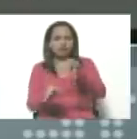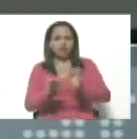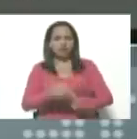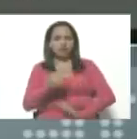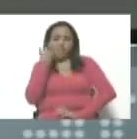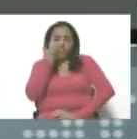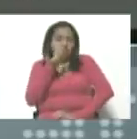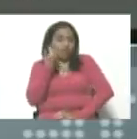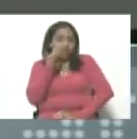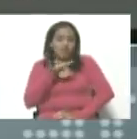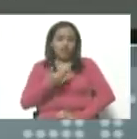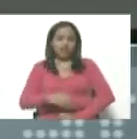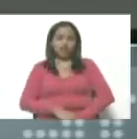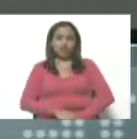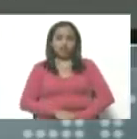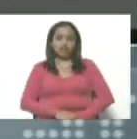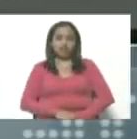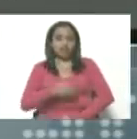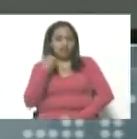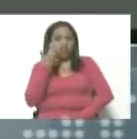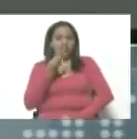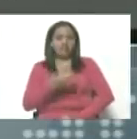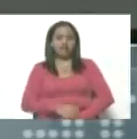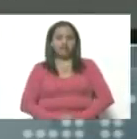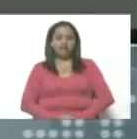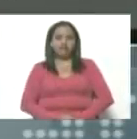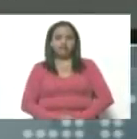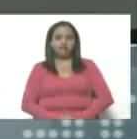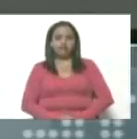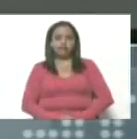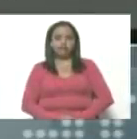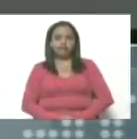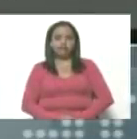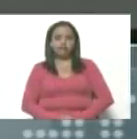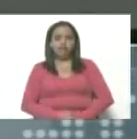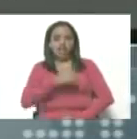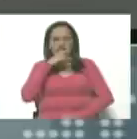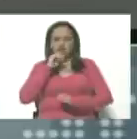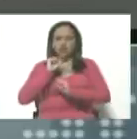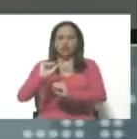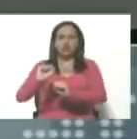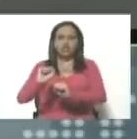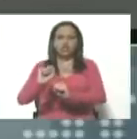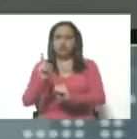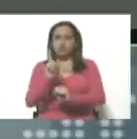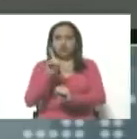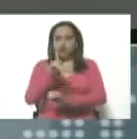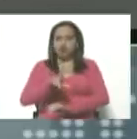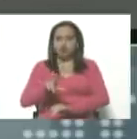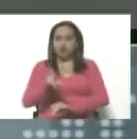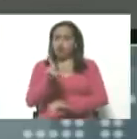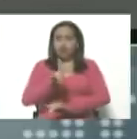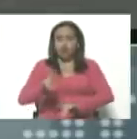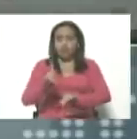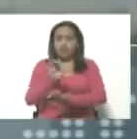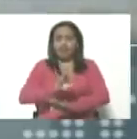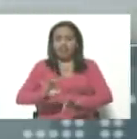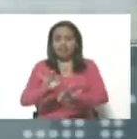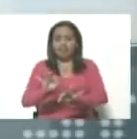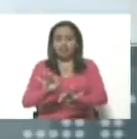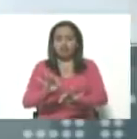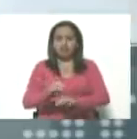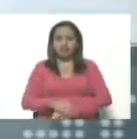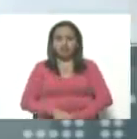Feo, feo, ¿verdad, Silvia? Feo. Lo detesta. No lo quiere ni nombrar, lo detesta. Aquí